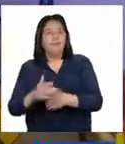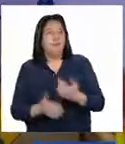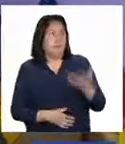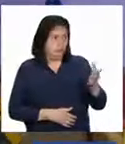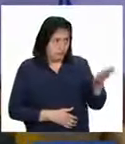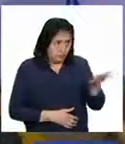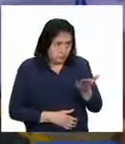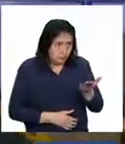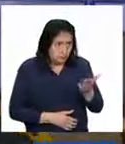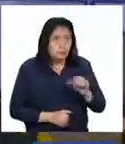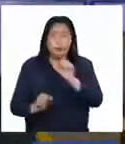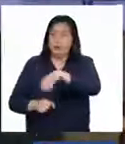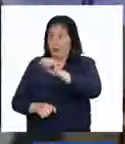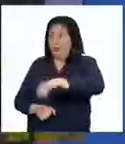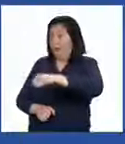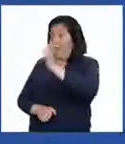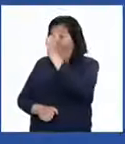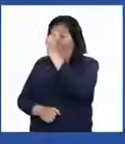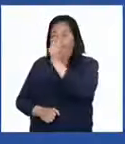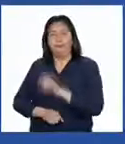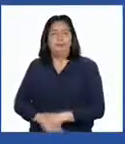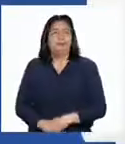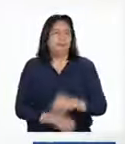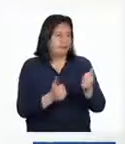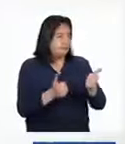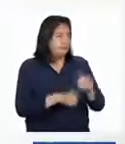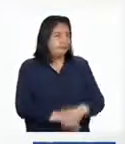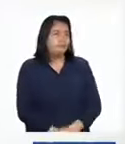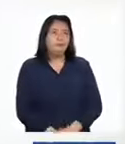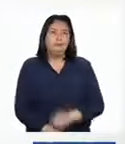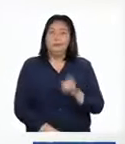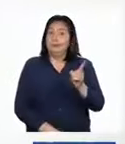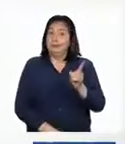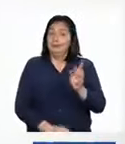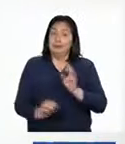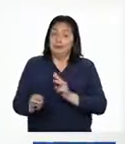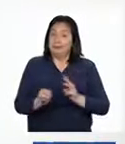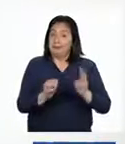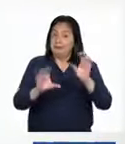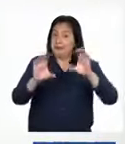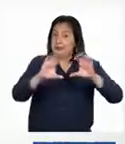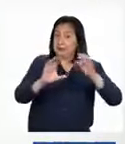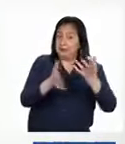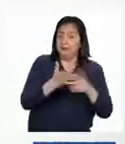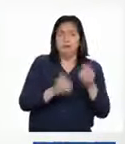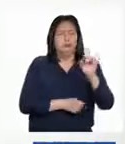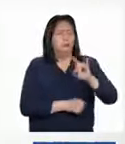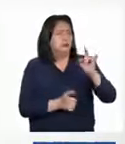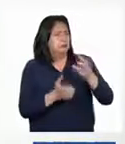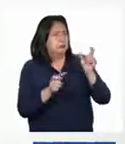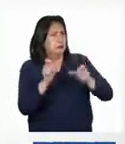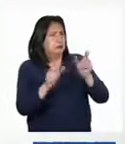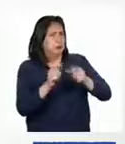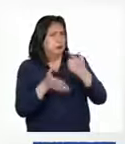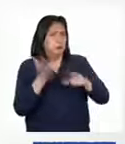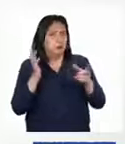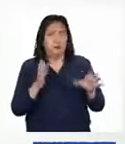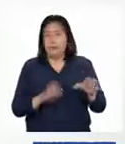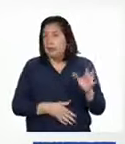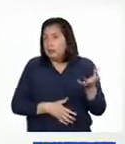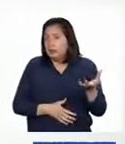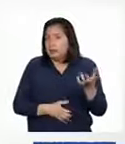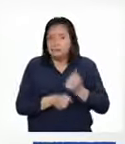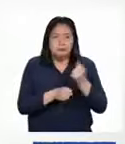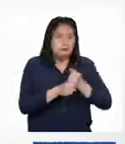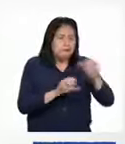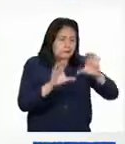Isaac, ¿has traído lapicero? Sí, traje el lapicero, aquí lo tengo. Muy bien. El método científico es usado por muchas personas que se dedican a la ciencia